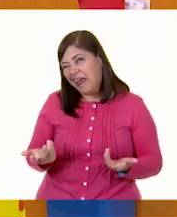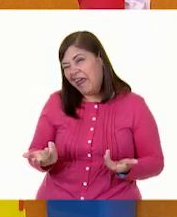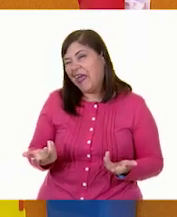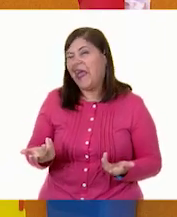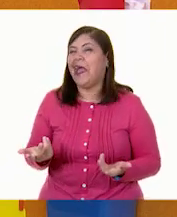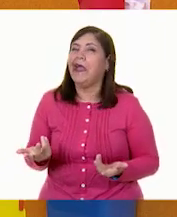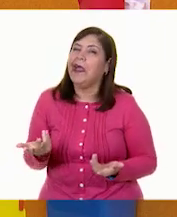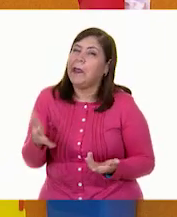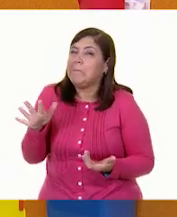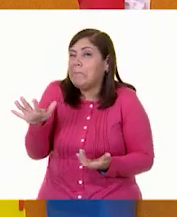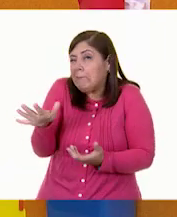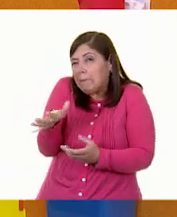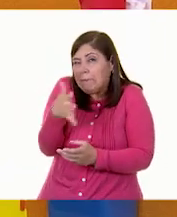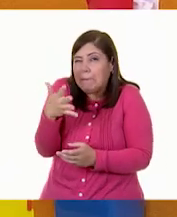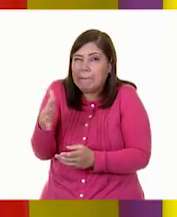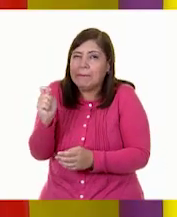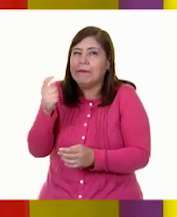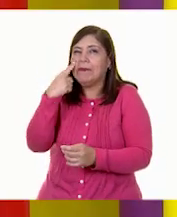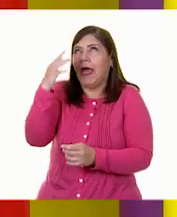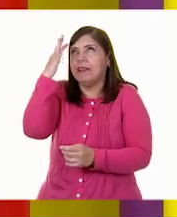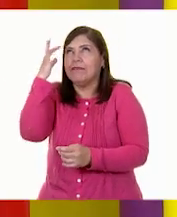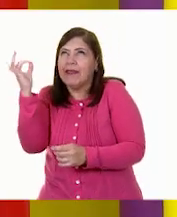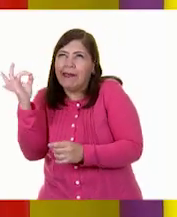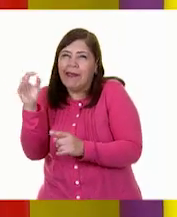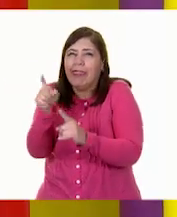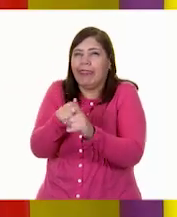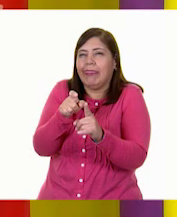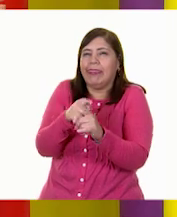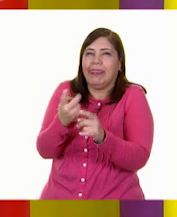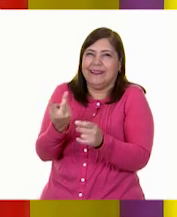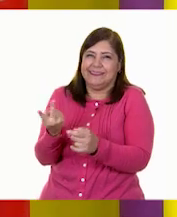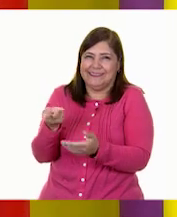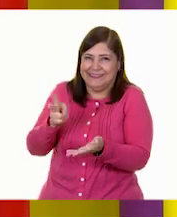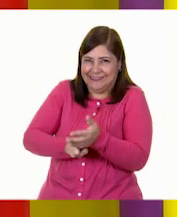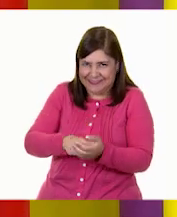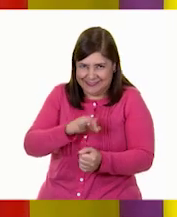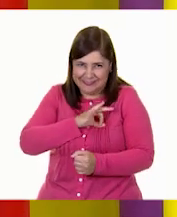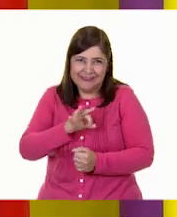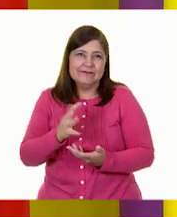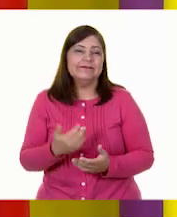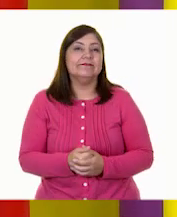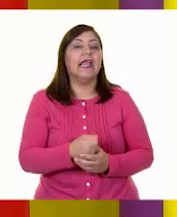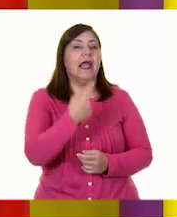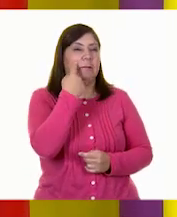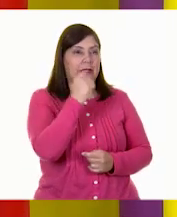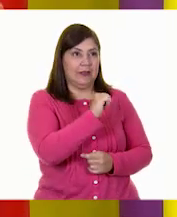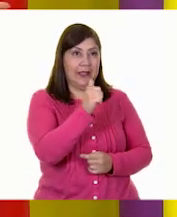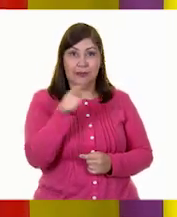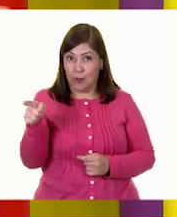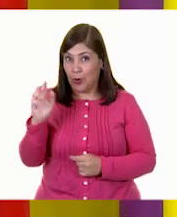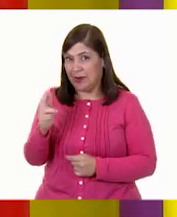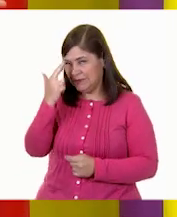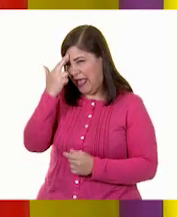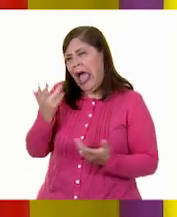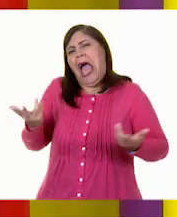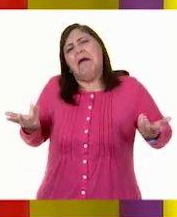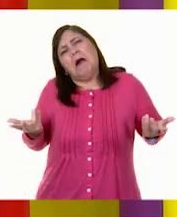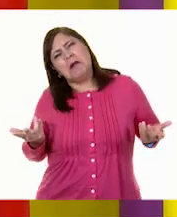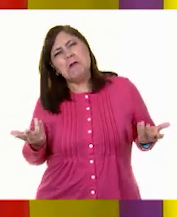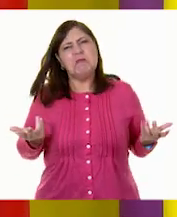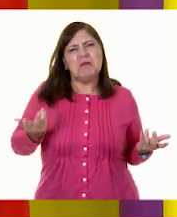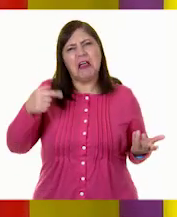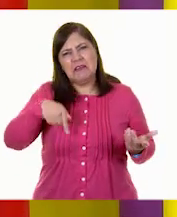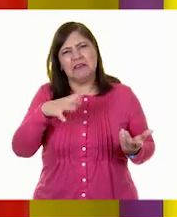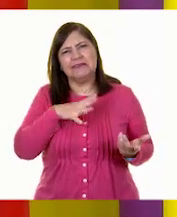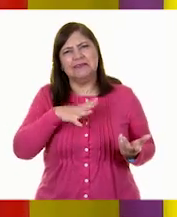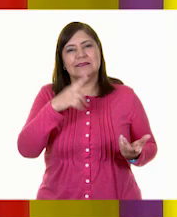medios chistes, medio adivinanzas, ¿no? Ajá. A ver. A ver, a ver. Ahí le va. ¿Te acordaste de uno? Pues ya que estamos en esta. Ya que estamos en esta. A